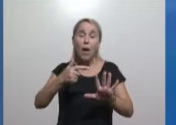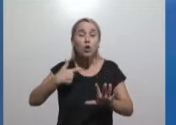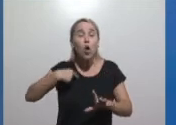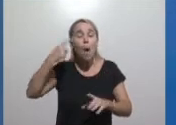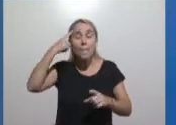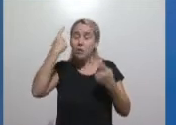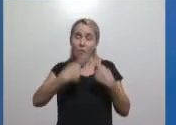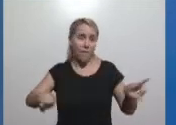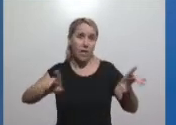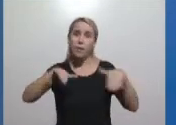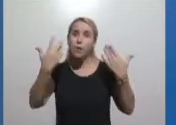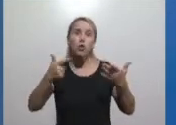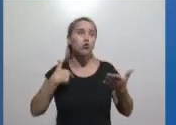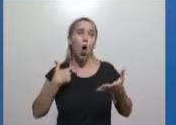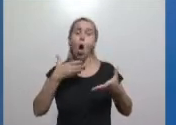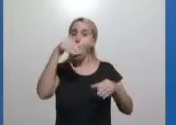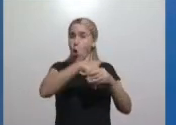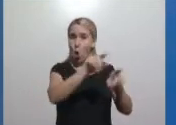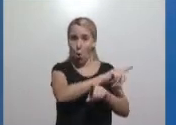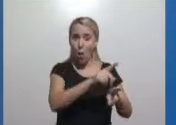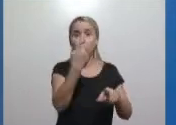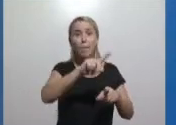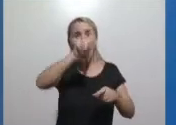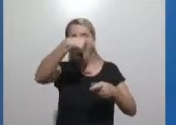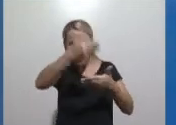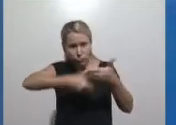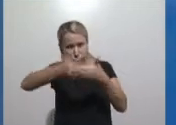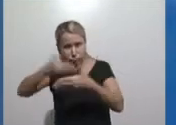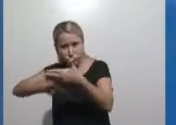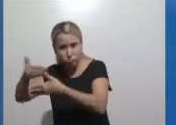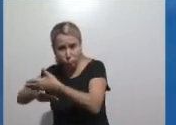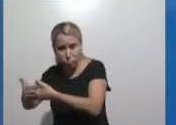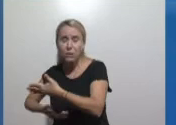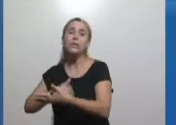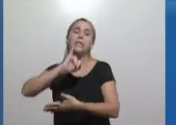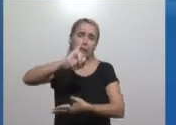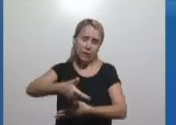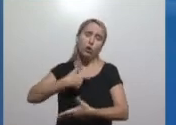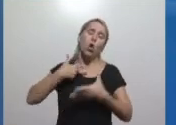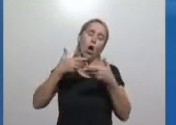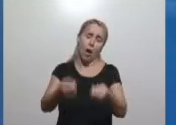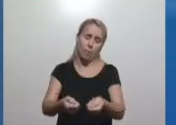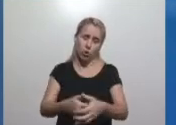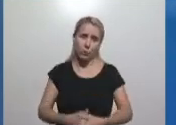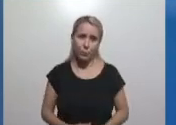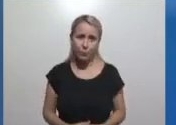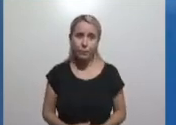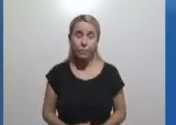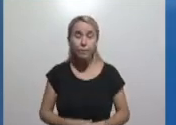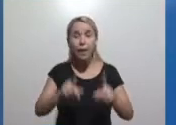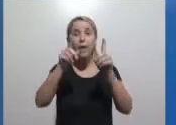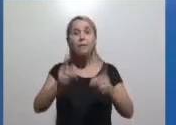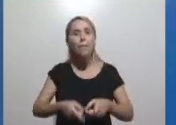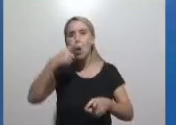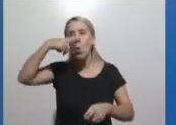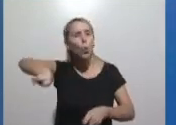eso no voy a acompañar. El resto de todos los acuerdos puestos a consideración los voy a acompañar. Pero también una